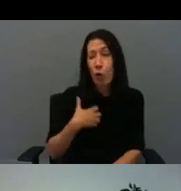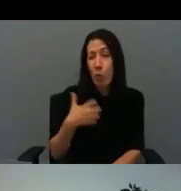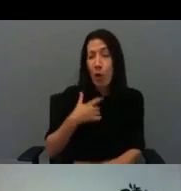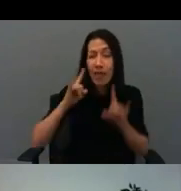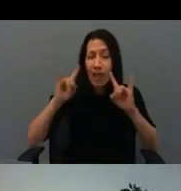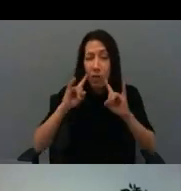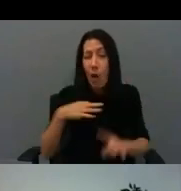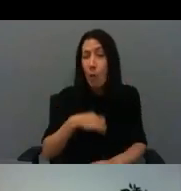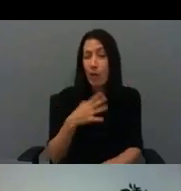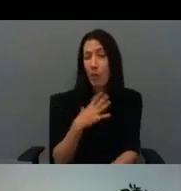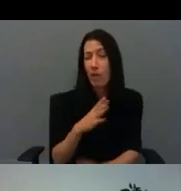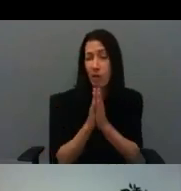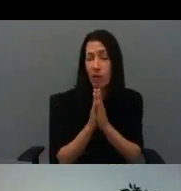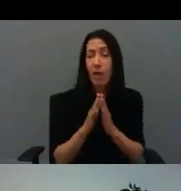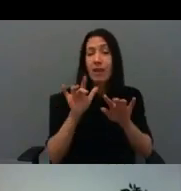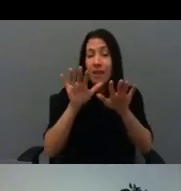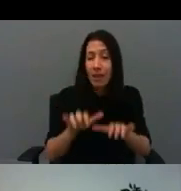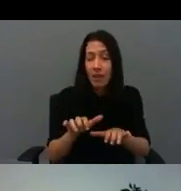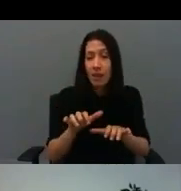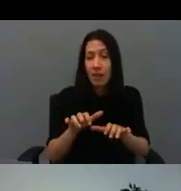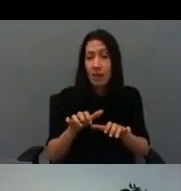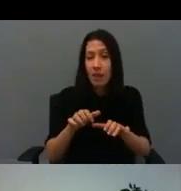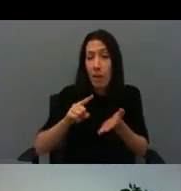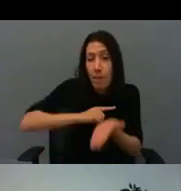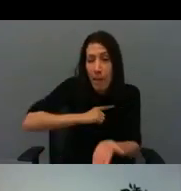tus preguntas para darles respuesta?